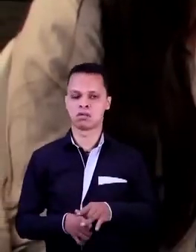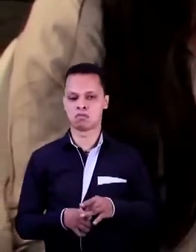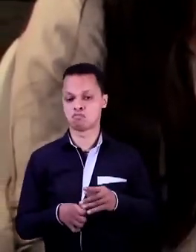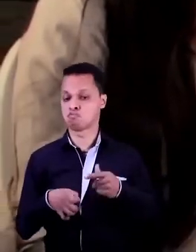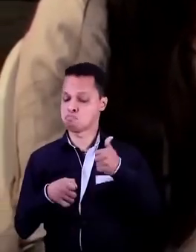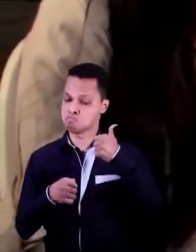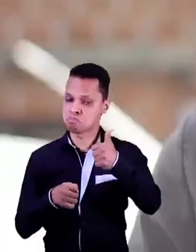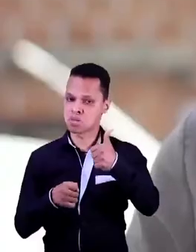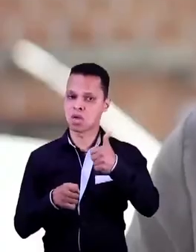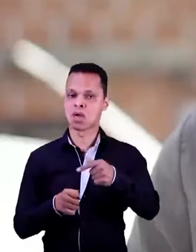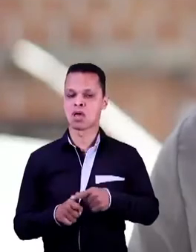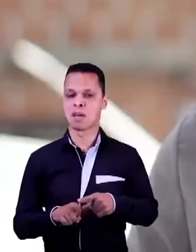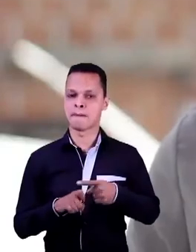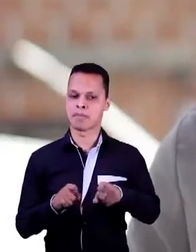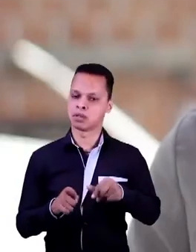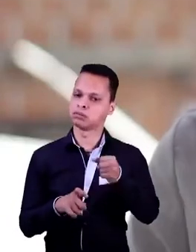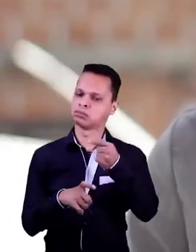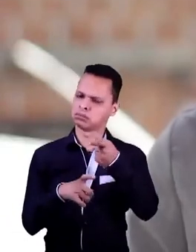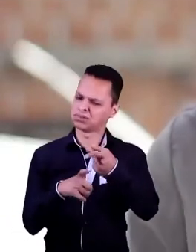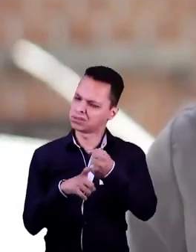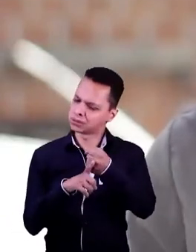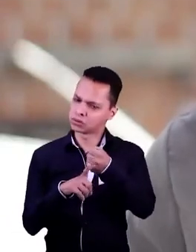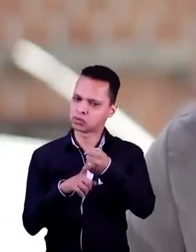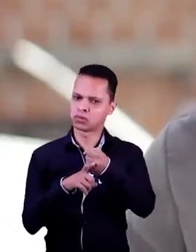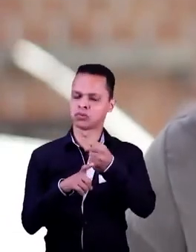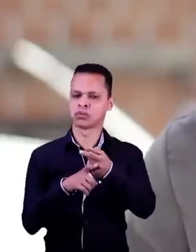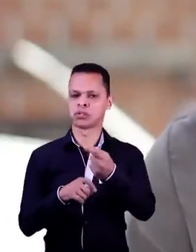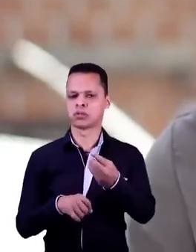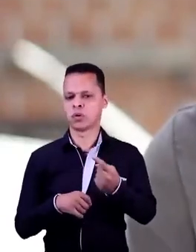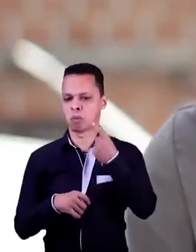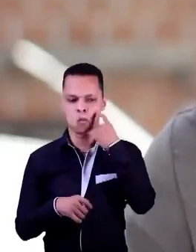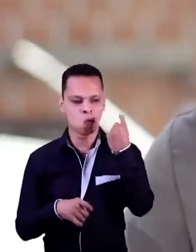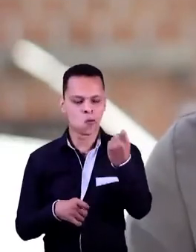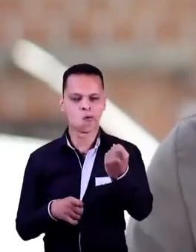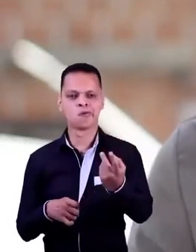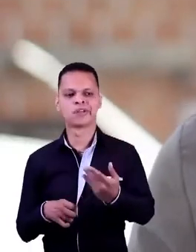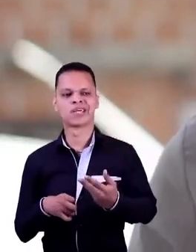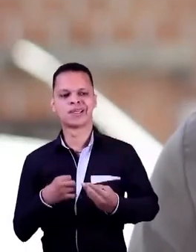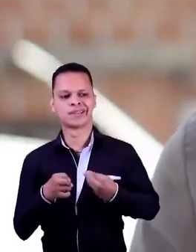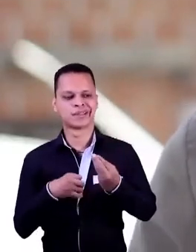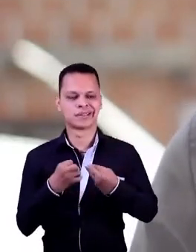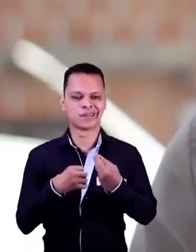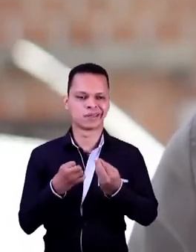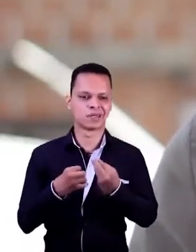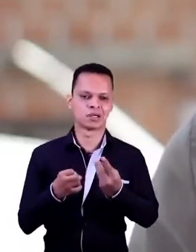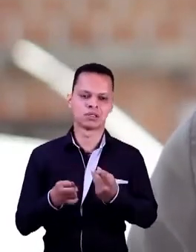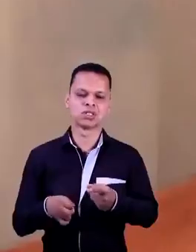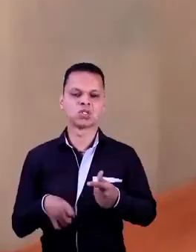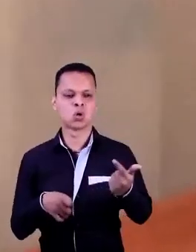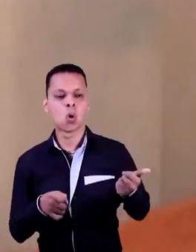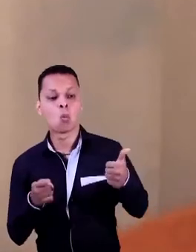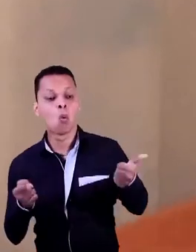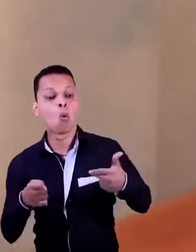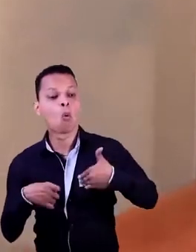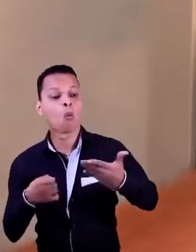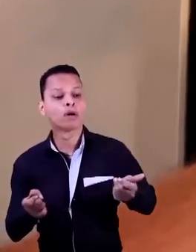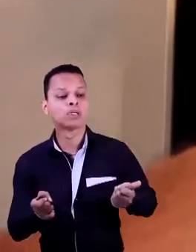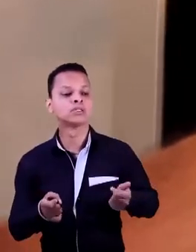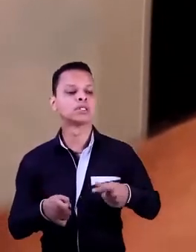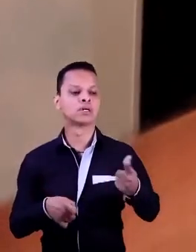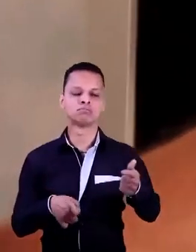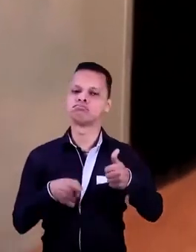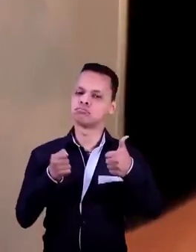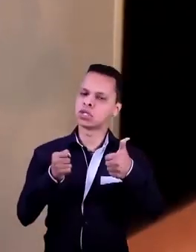buenos. Las recomendaciones que uno le da en las tomas, siempre busca como estrategias para que uno pase muy bien en